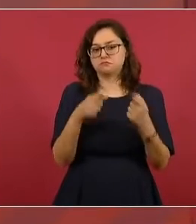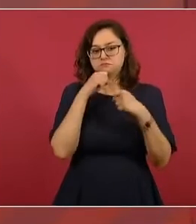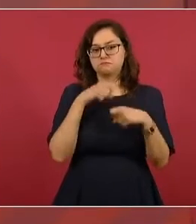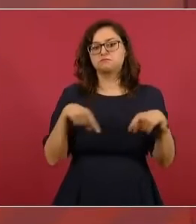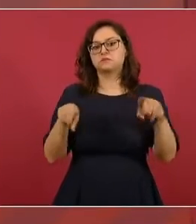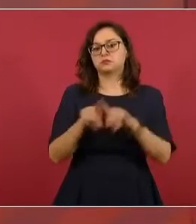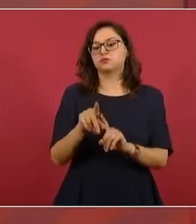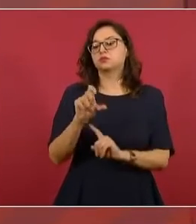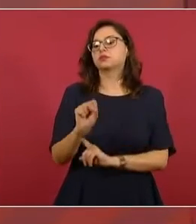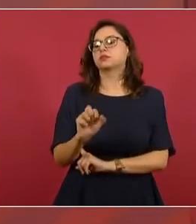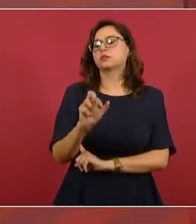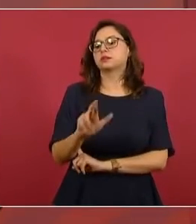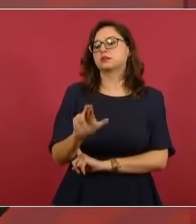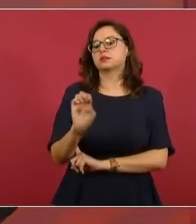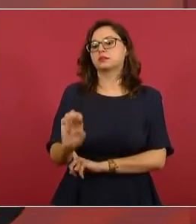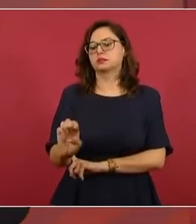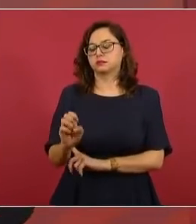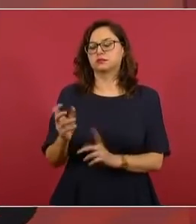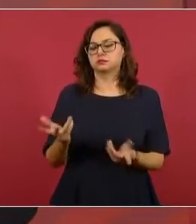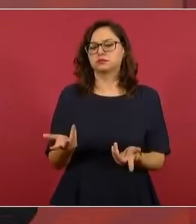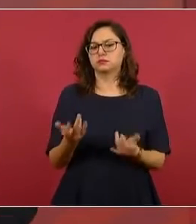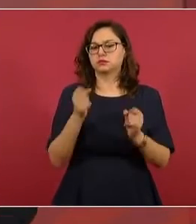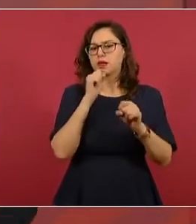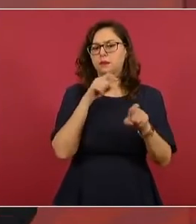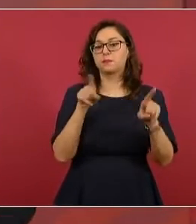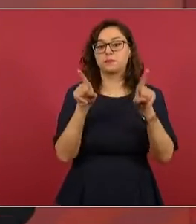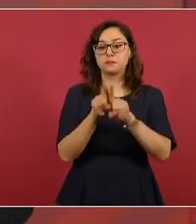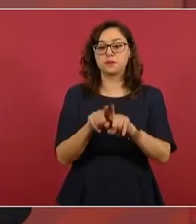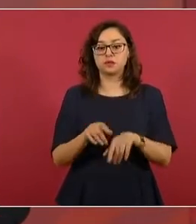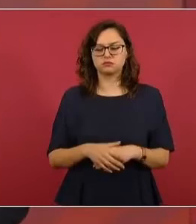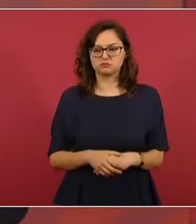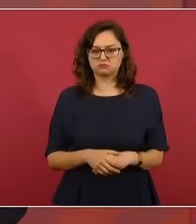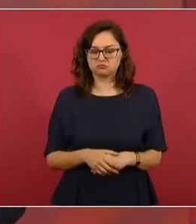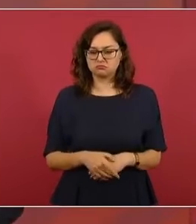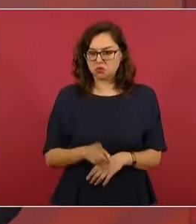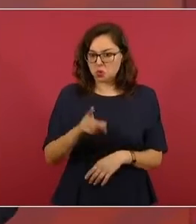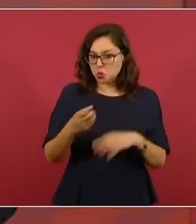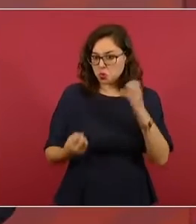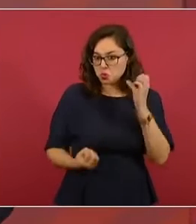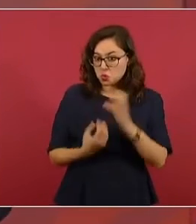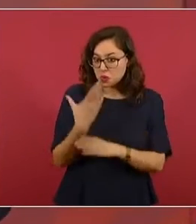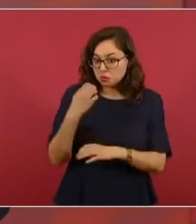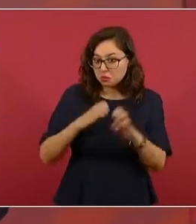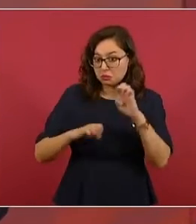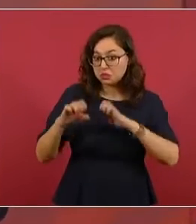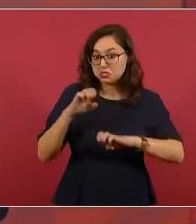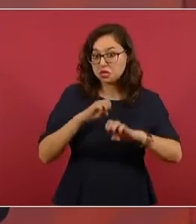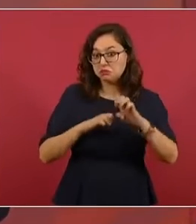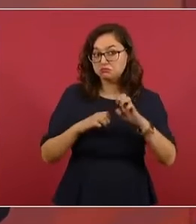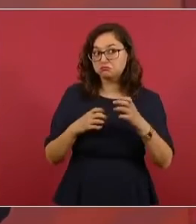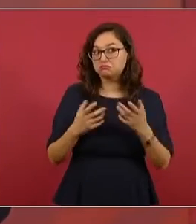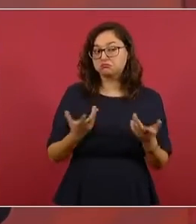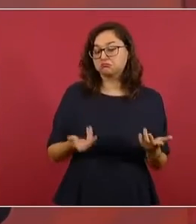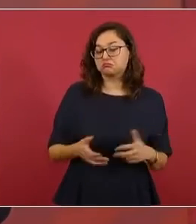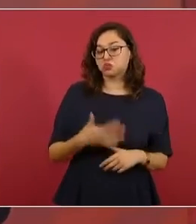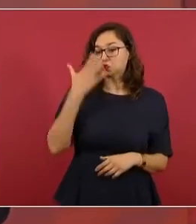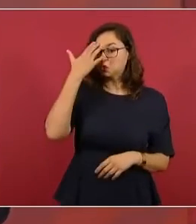Exteriores. No tengo información sobre la nueva línea. Lo que sí hemos